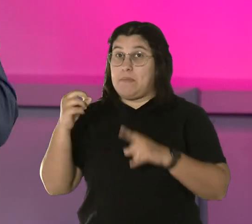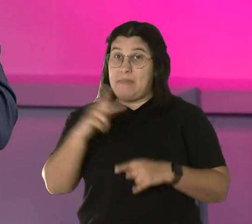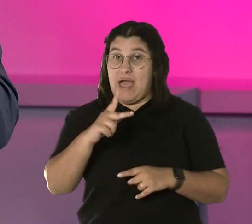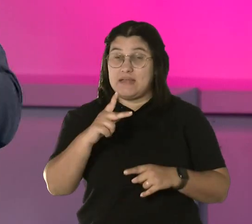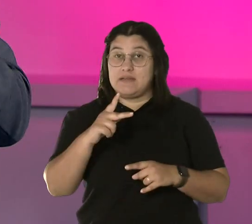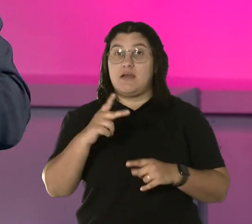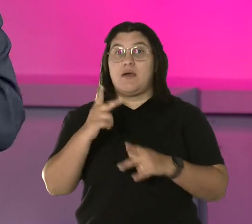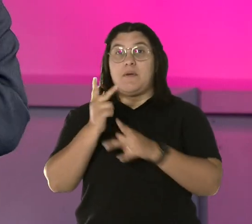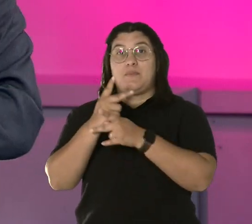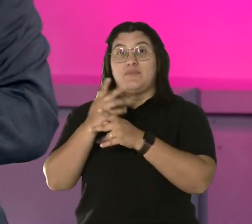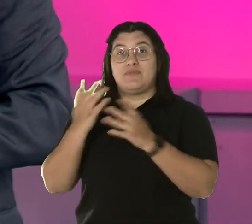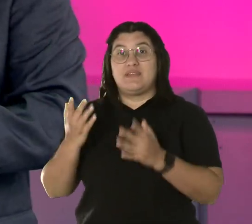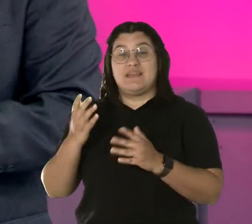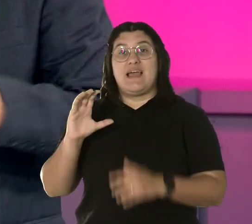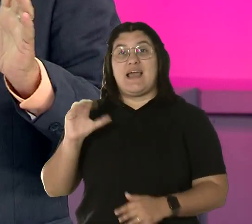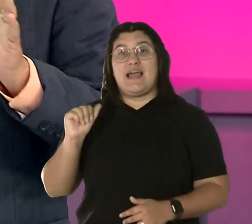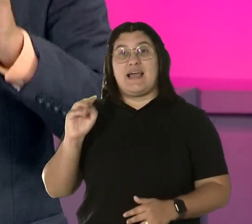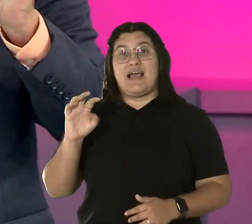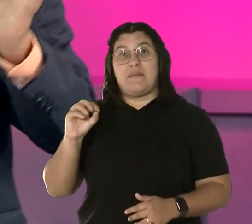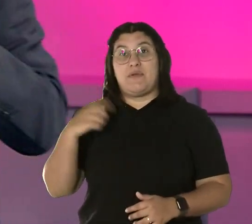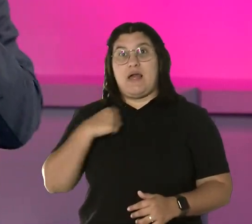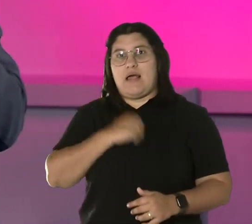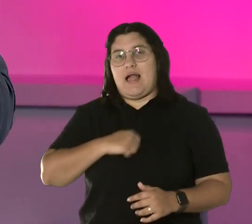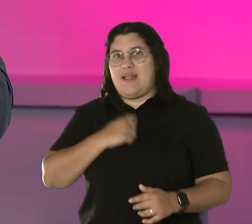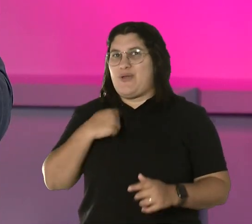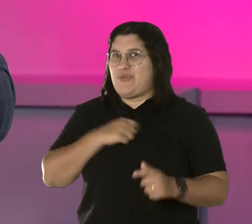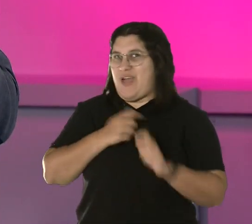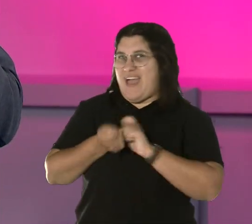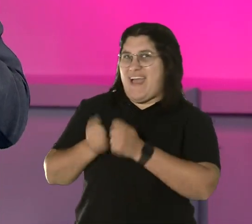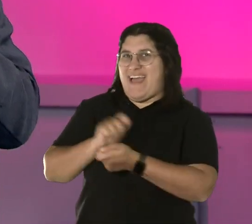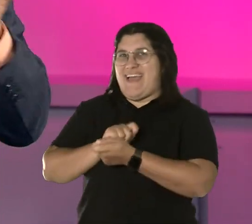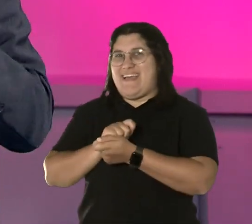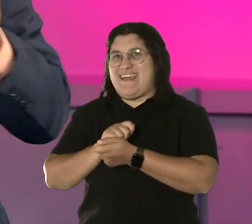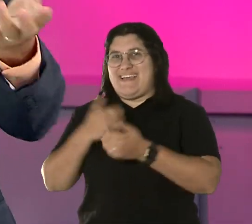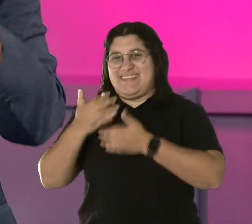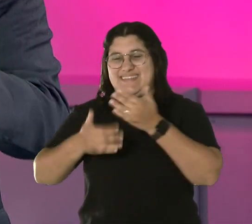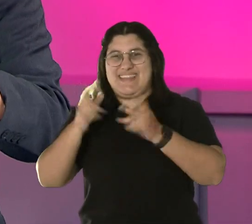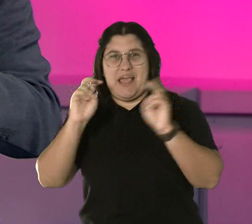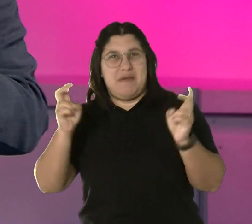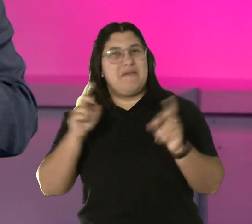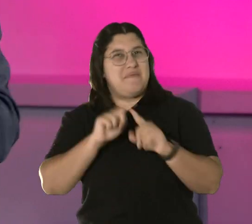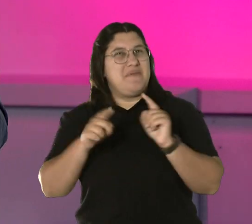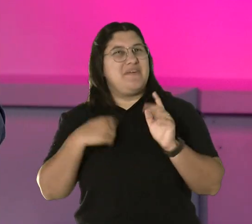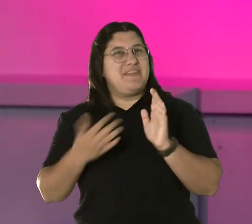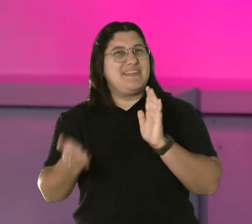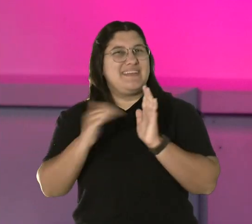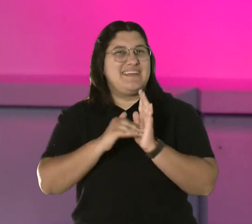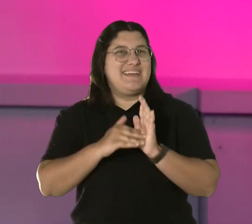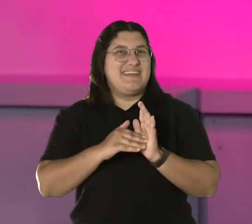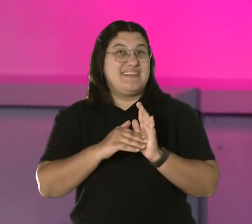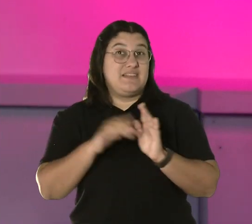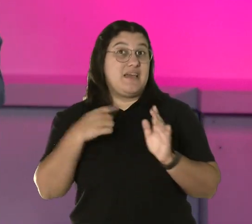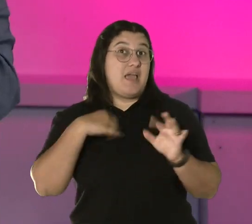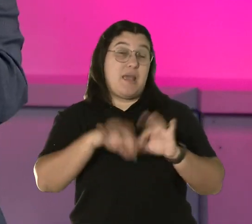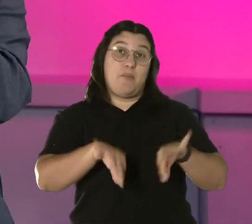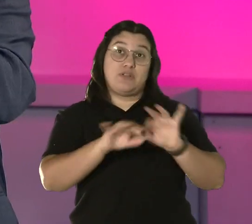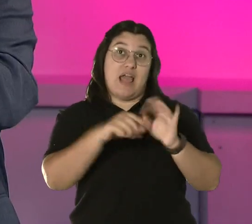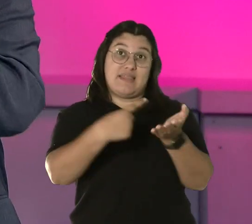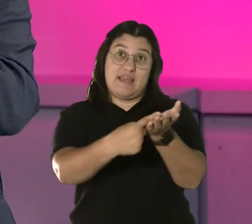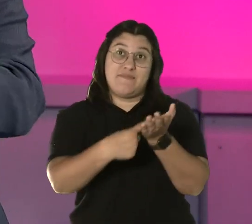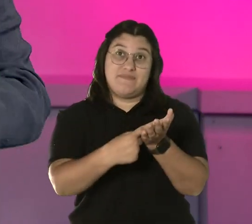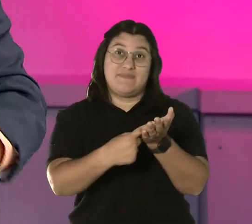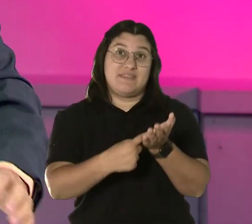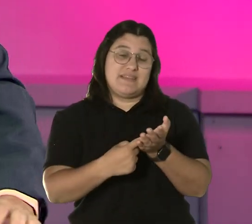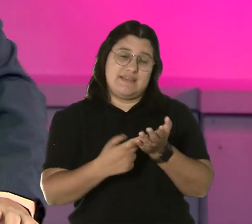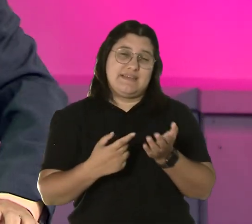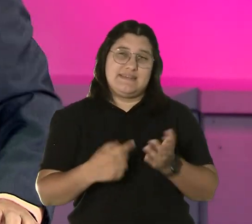al productor Raúl Camilo Torres que nos disculpe porque hemos cambiado un poco el tema, pero lo vamos a retomar más adelante porque esto es importante y es el